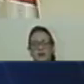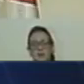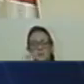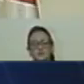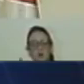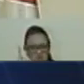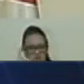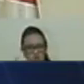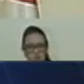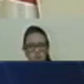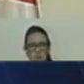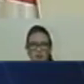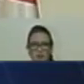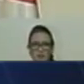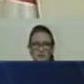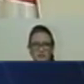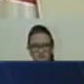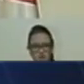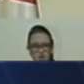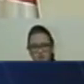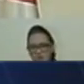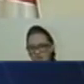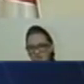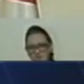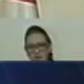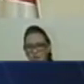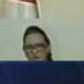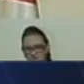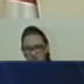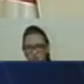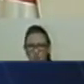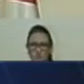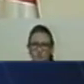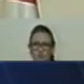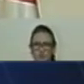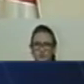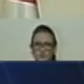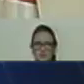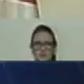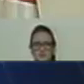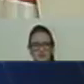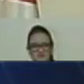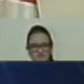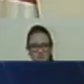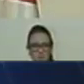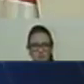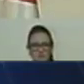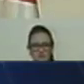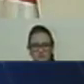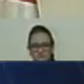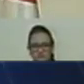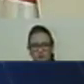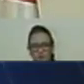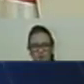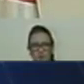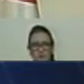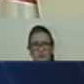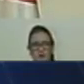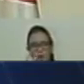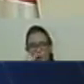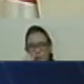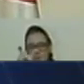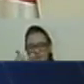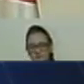tomarle fotos al voto. El voto no es secreto. Y luego termina el acto de votación, cierran la mesa y viene un